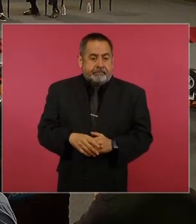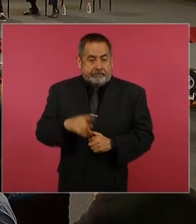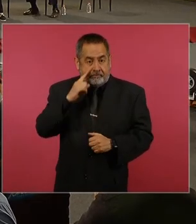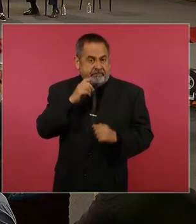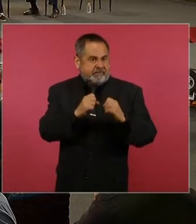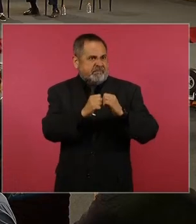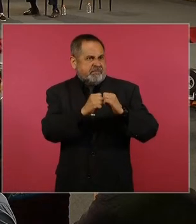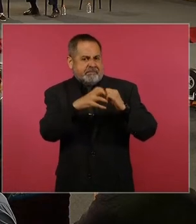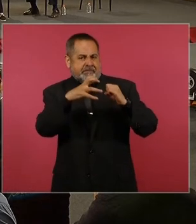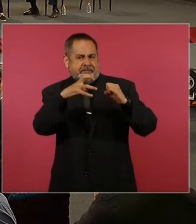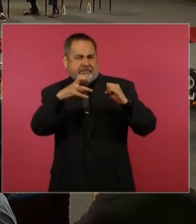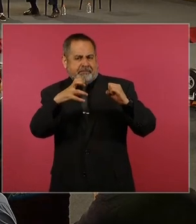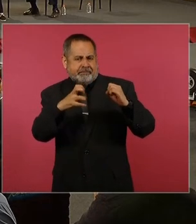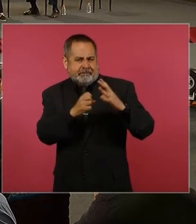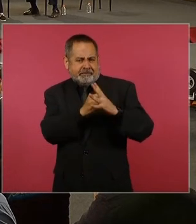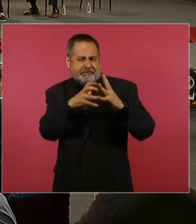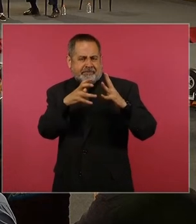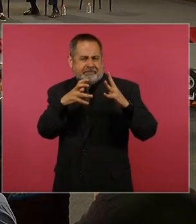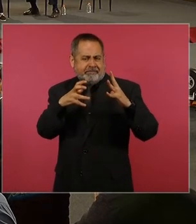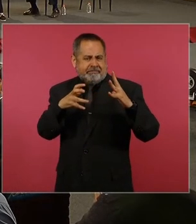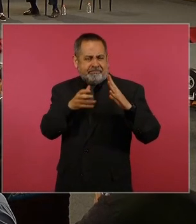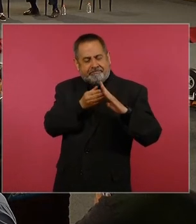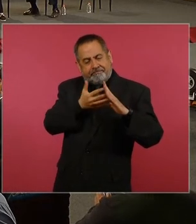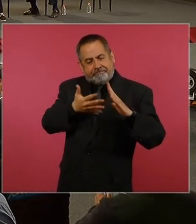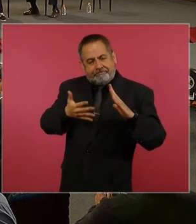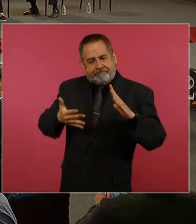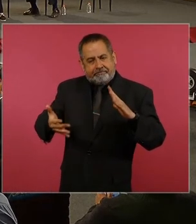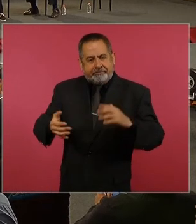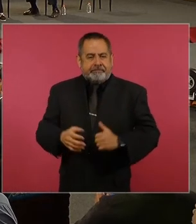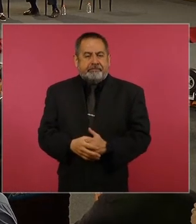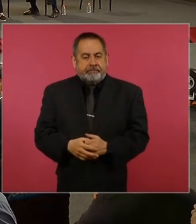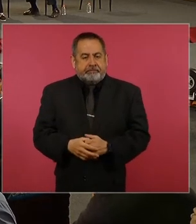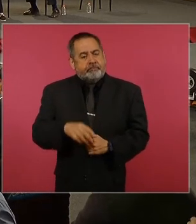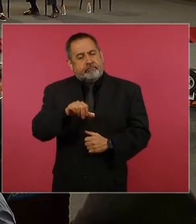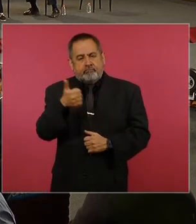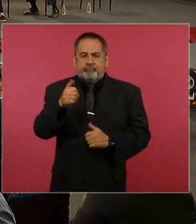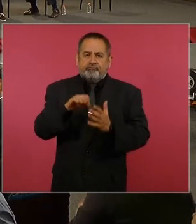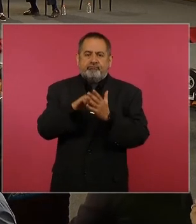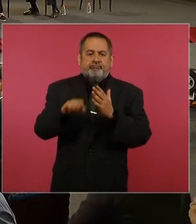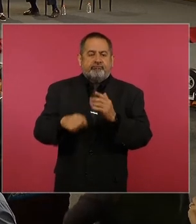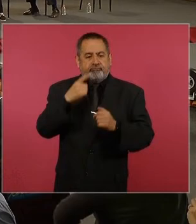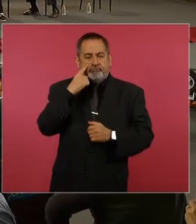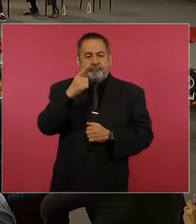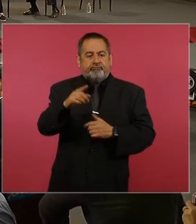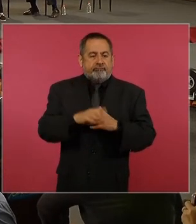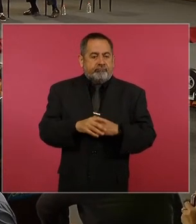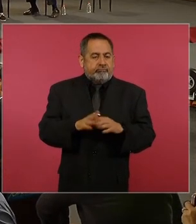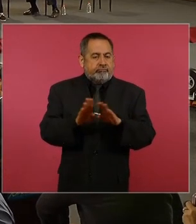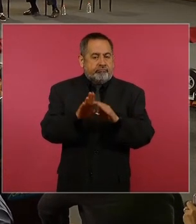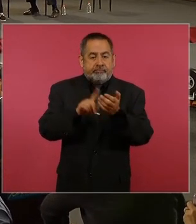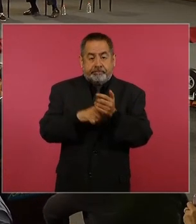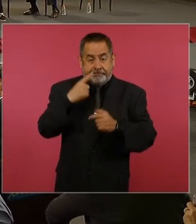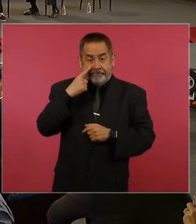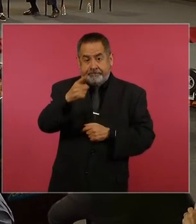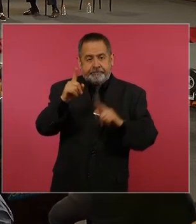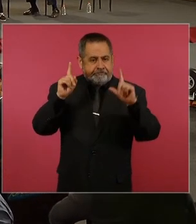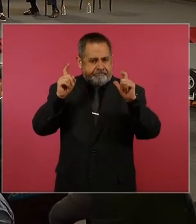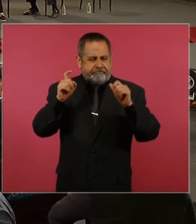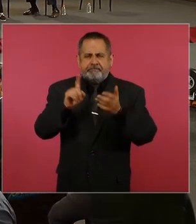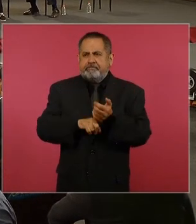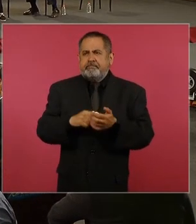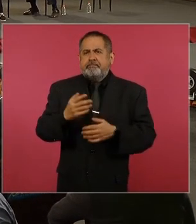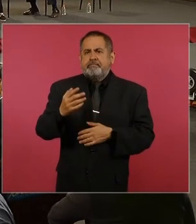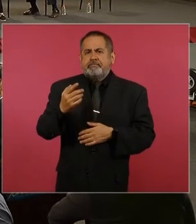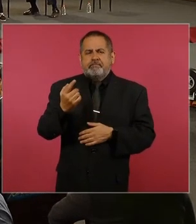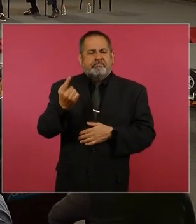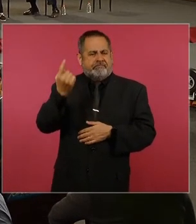erupciones que tienen lugar. ¿La que sigue? Aquí hay otro ejemplo de una erupción. Esta es una foto de un eclipse de principio del